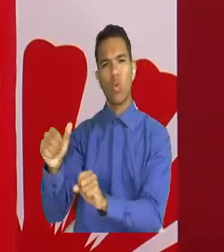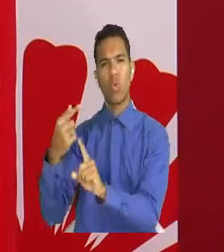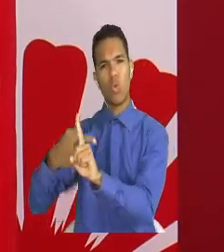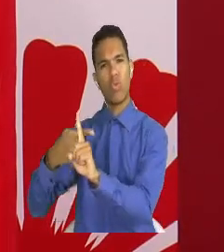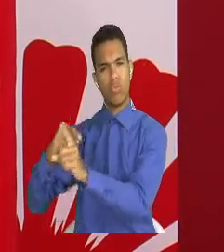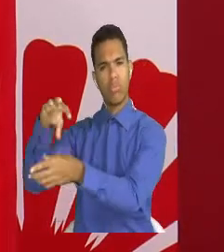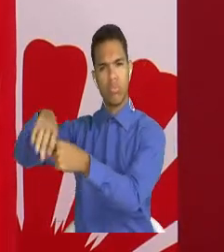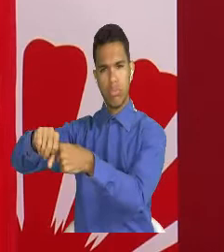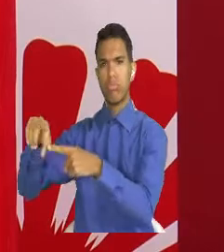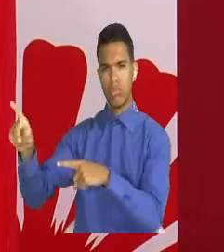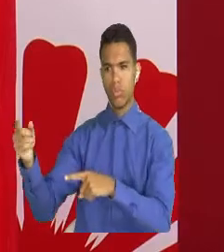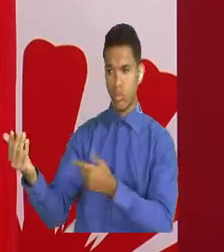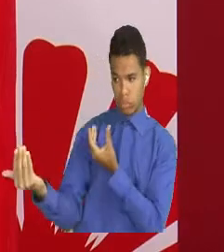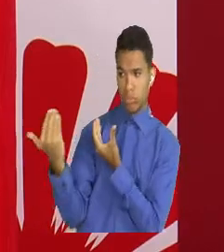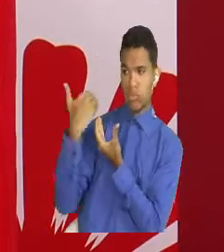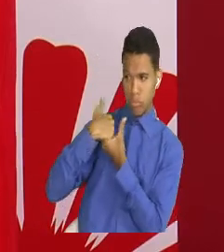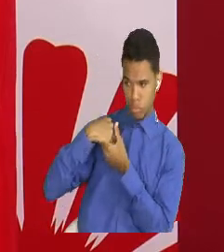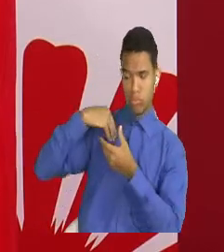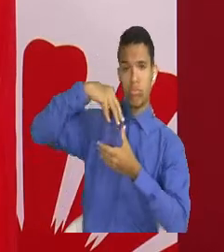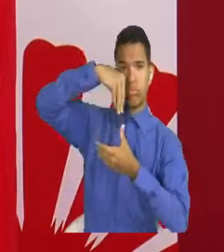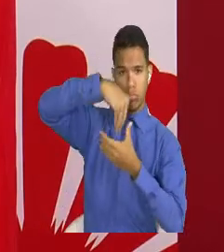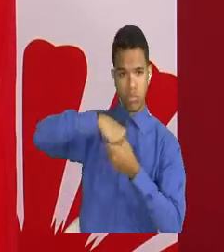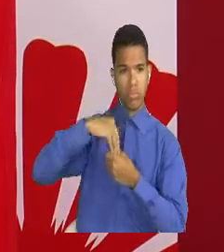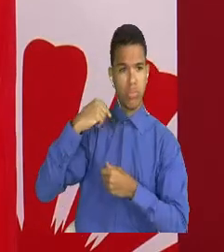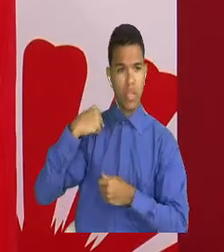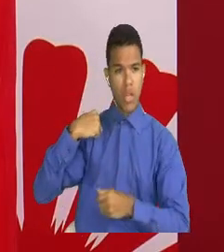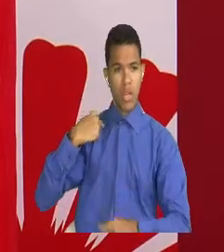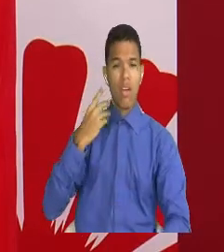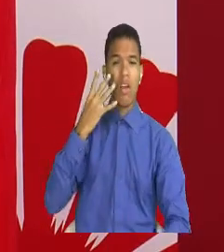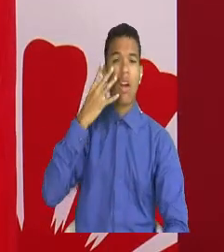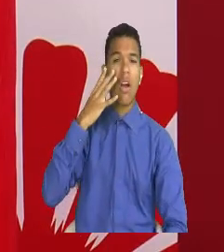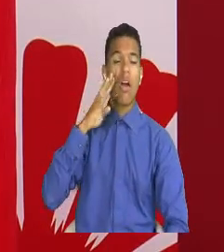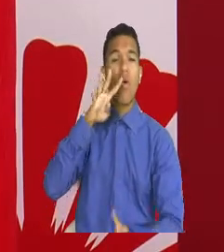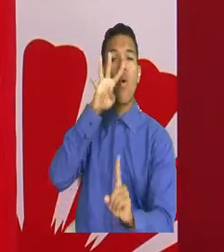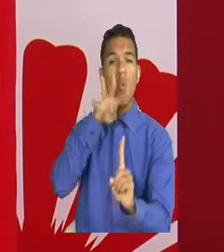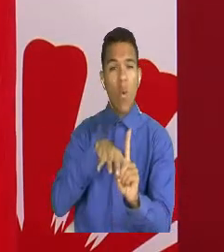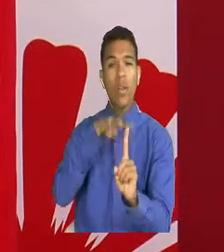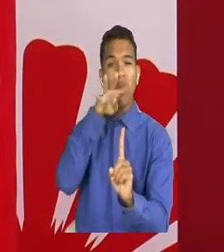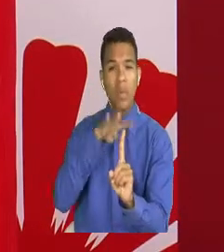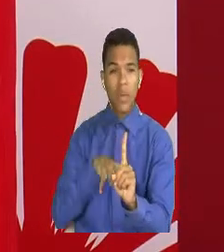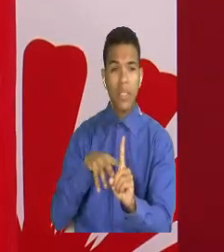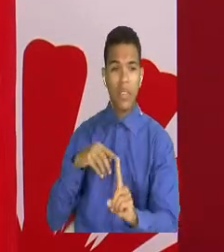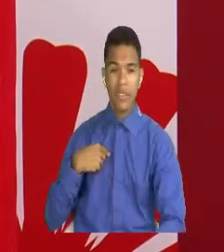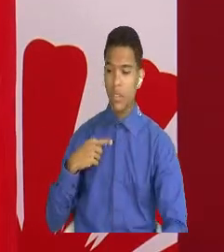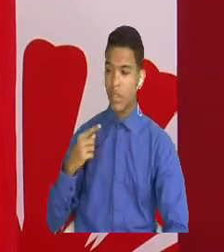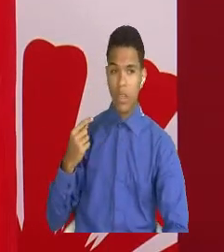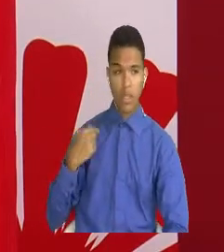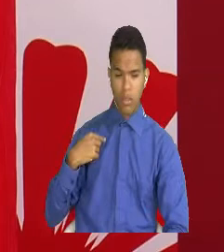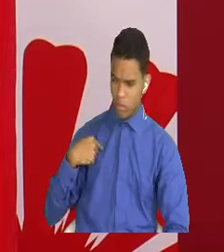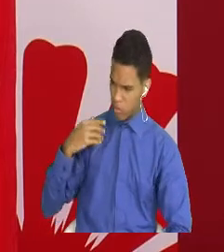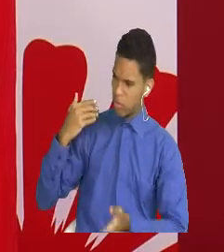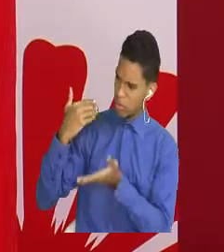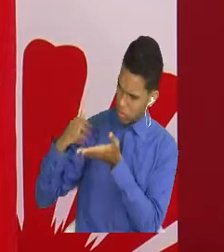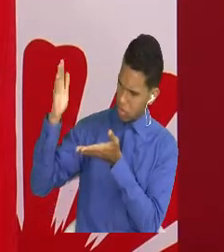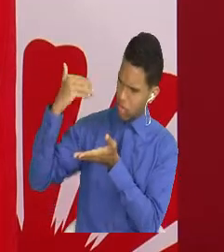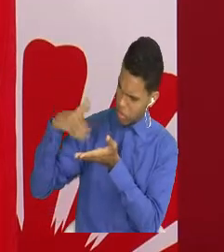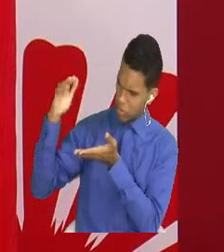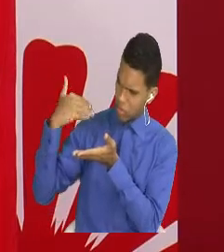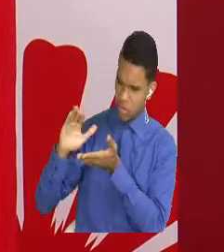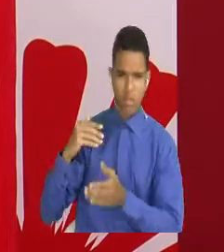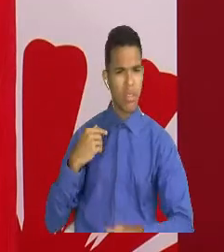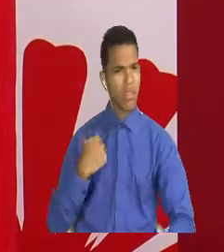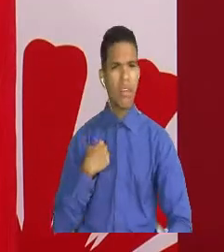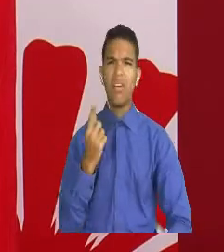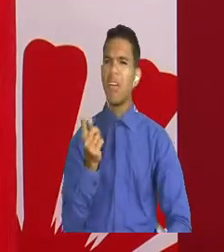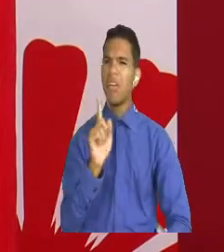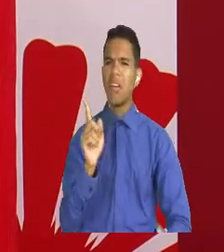acepté que se quedara sin cobrarle los días de hospedaje. Han pasado 4 meses y a pesar de los reclamos para que se vaya, no lo hace. Ni colabora